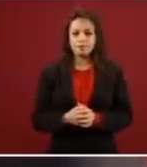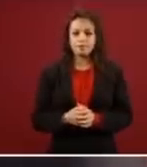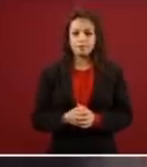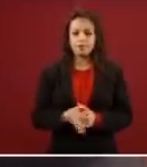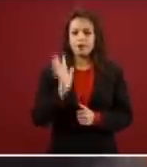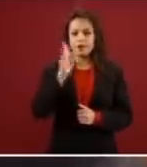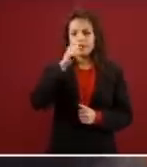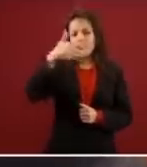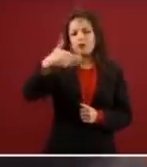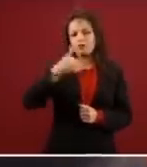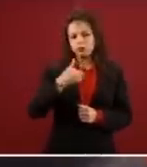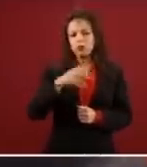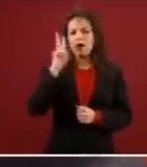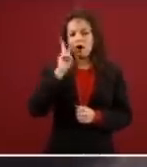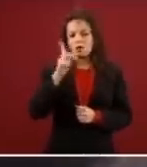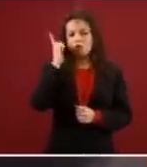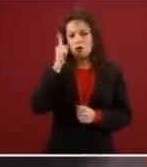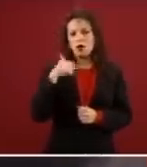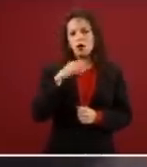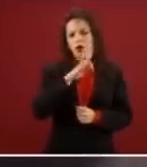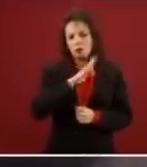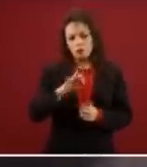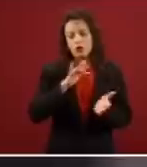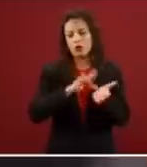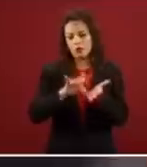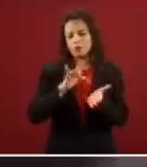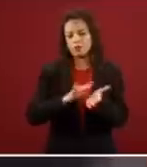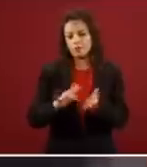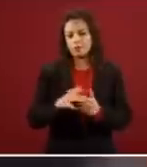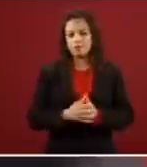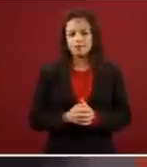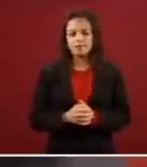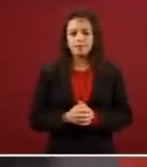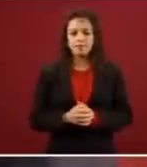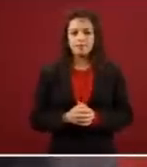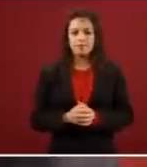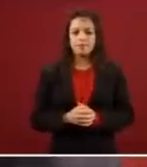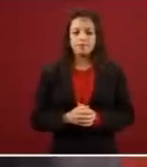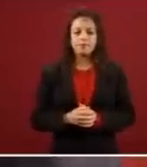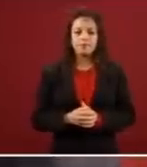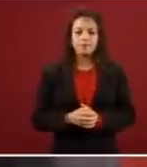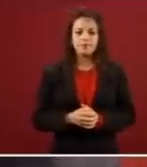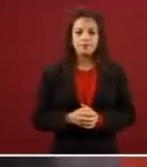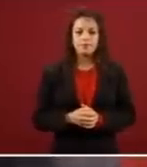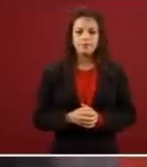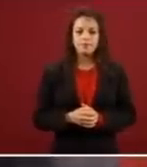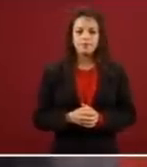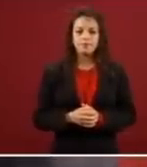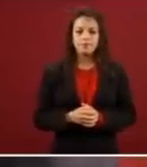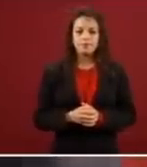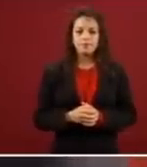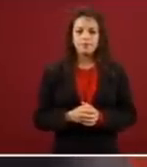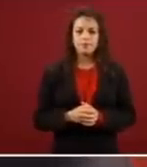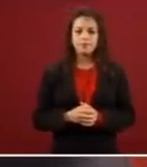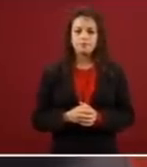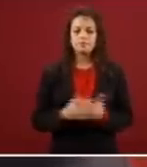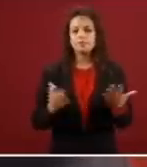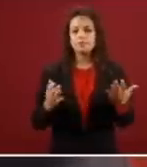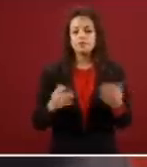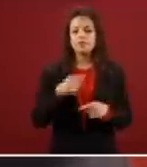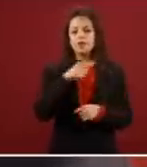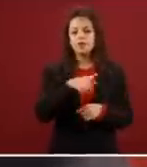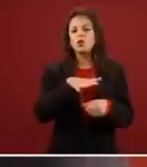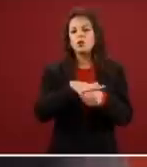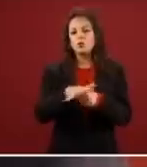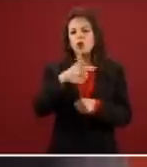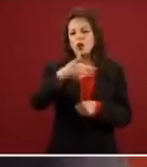propuestas y vamos a cumplir con propuestas. Unas cosas muy humanas,